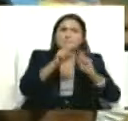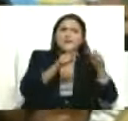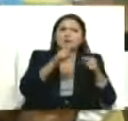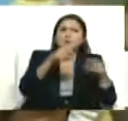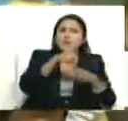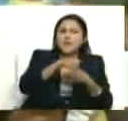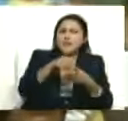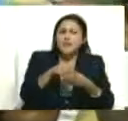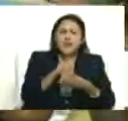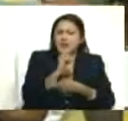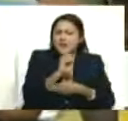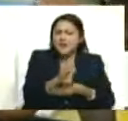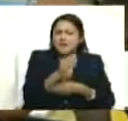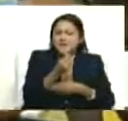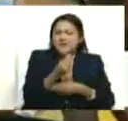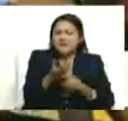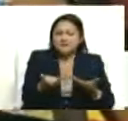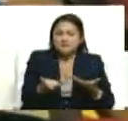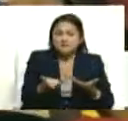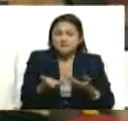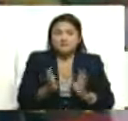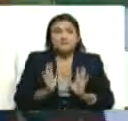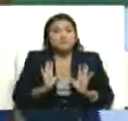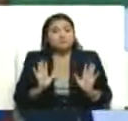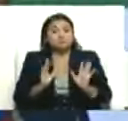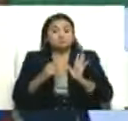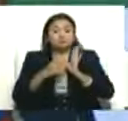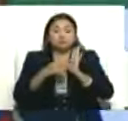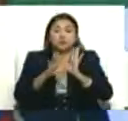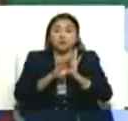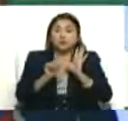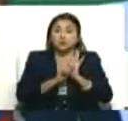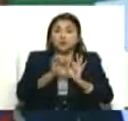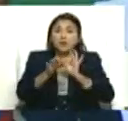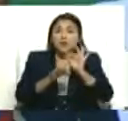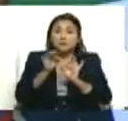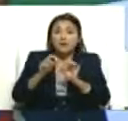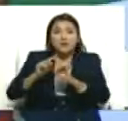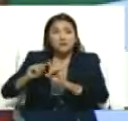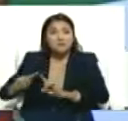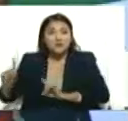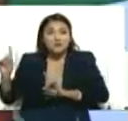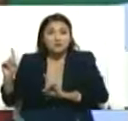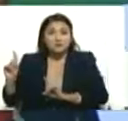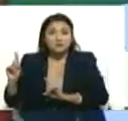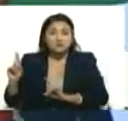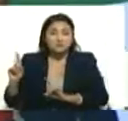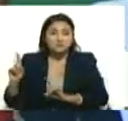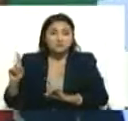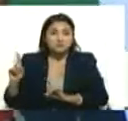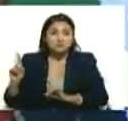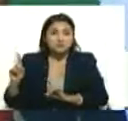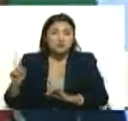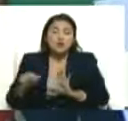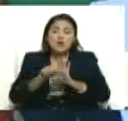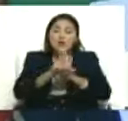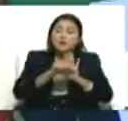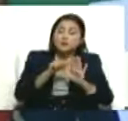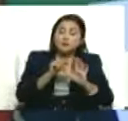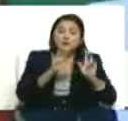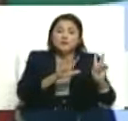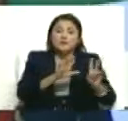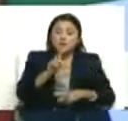Bueno, la Constitución dice lo contrario. La Constitución en el artículo